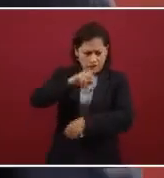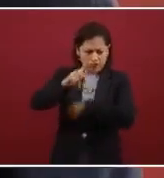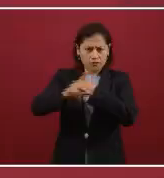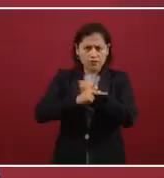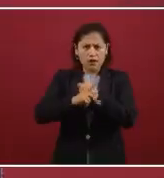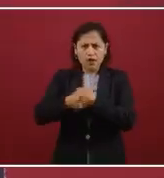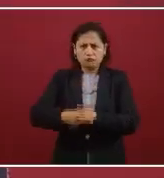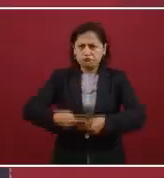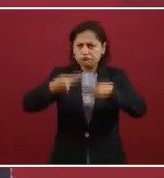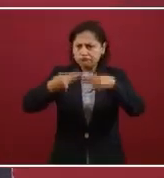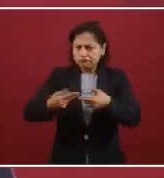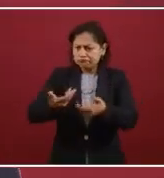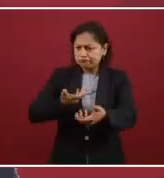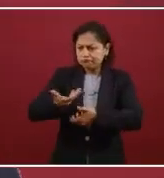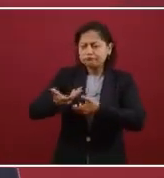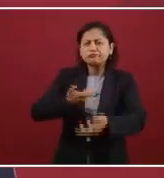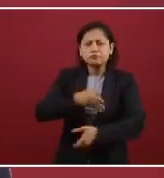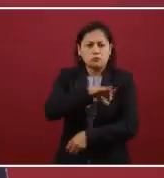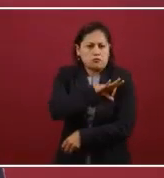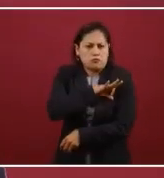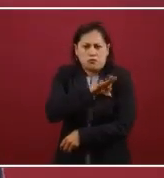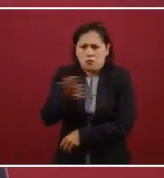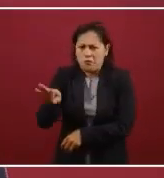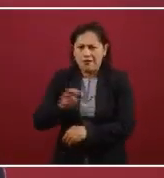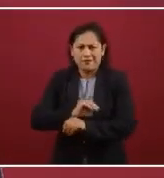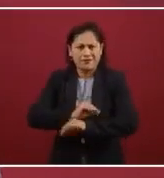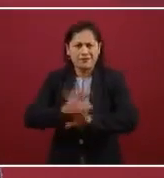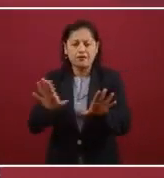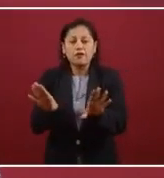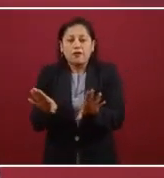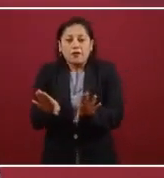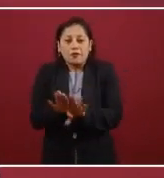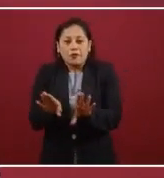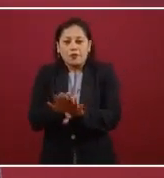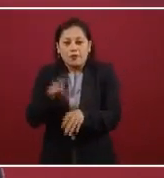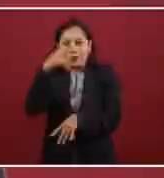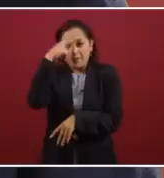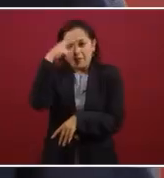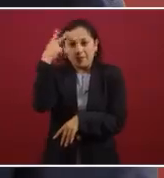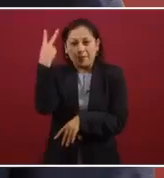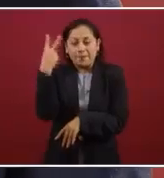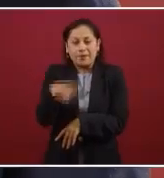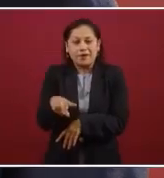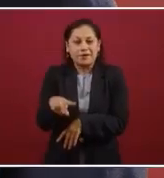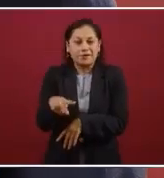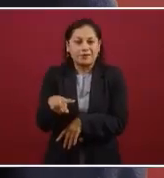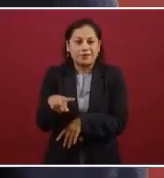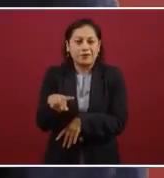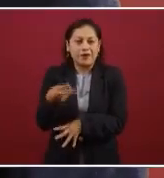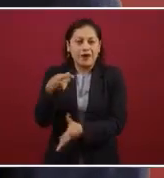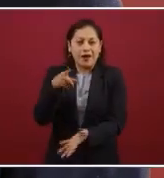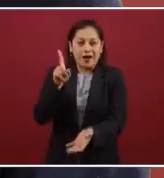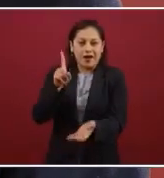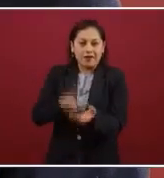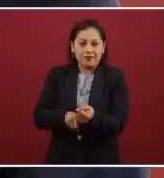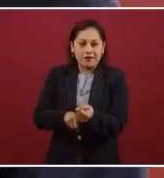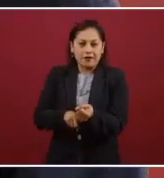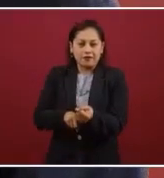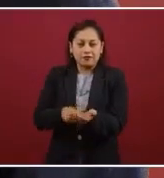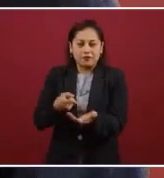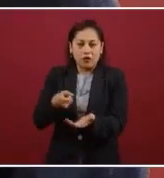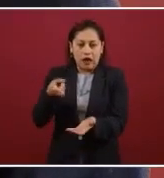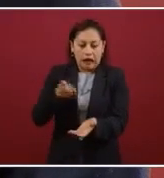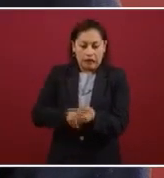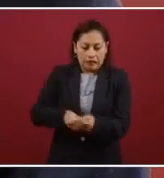sí. No podríamos sacar adelante a México solo con la inversión